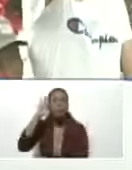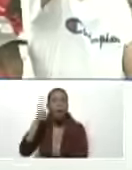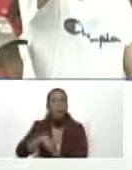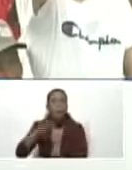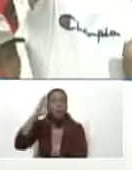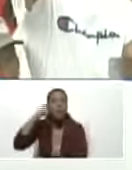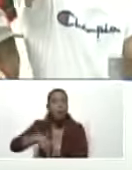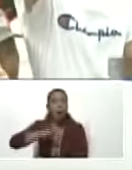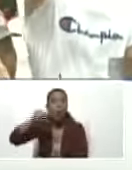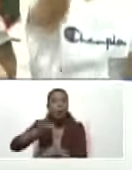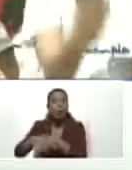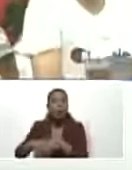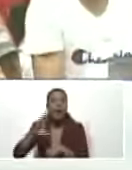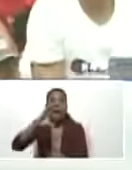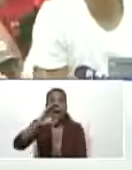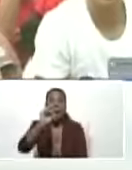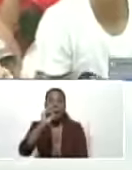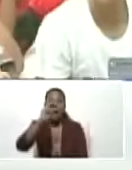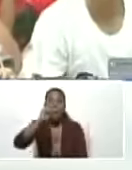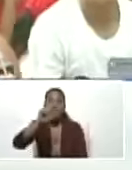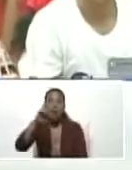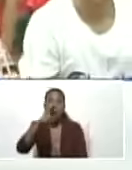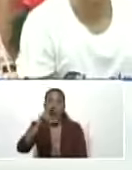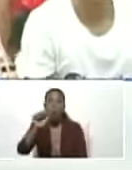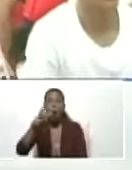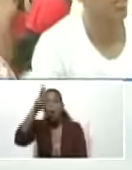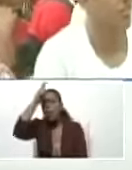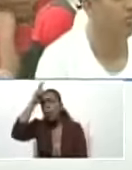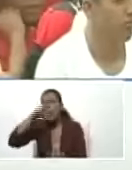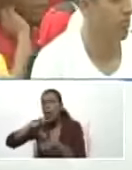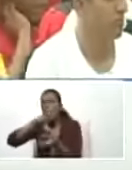va Jorge. ¿Eso es Camaguán, Jorge? ¿O cuando fuiste a Coro?